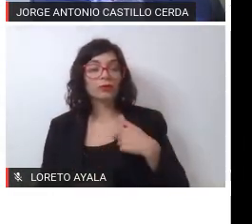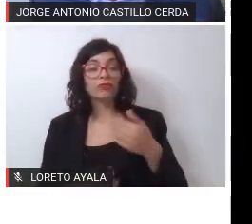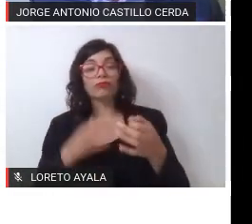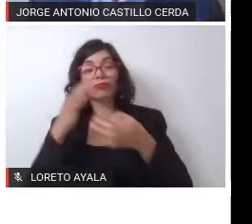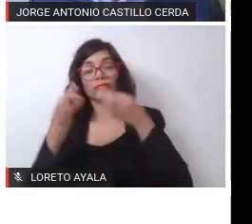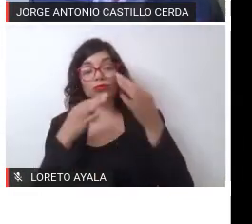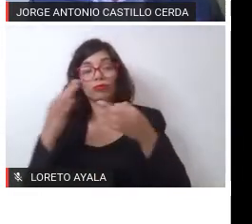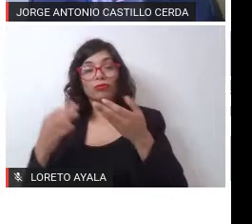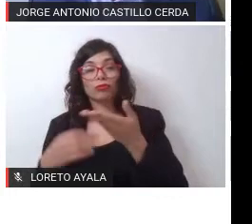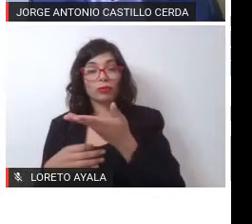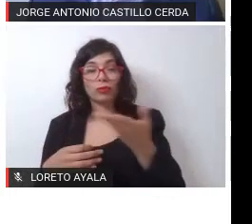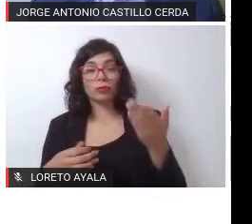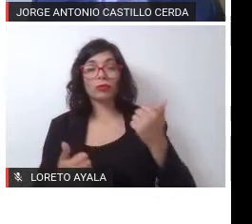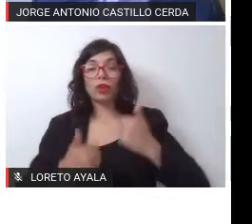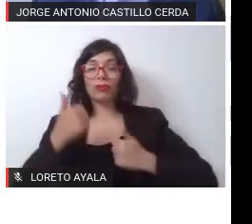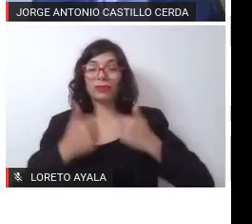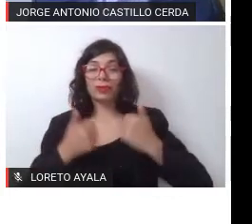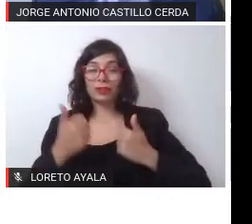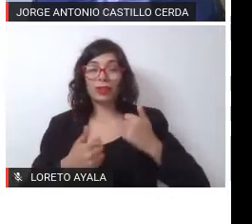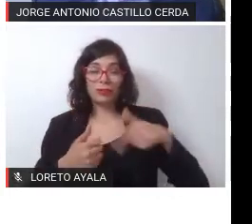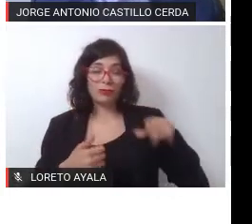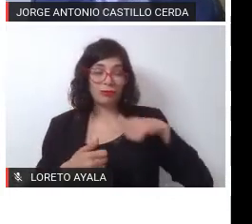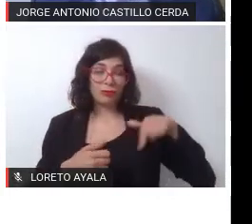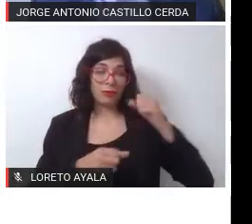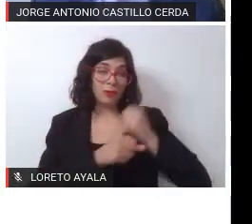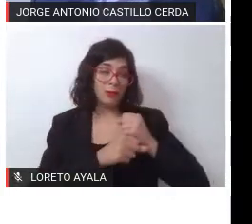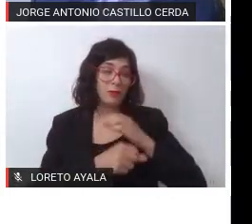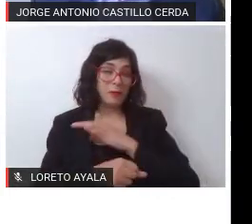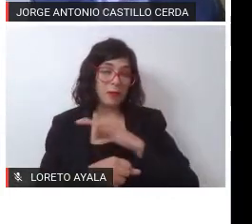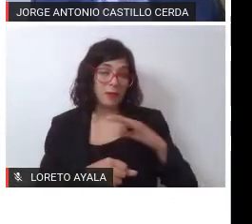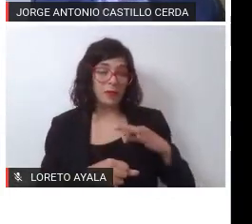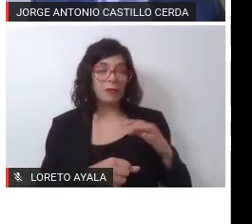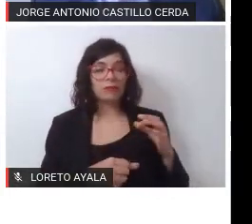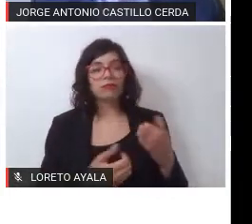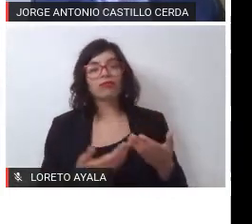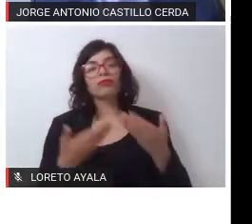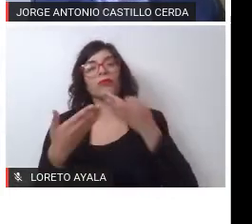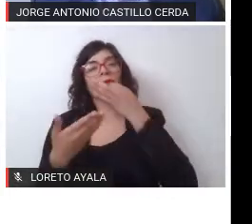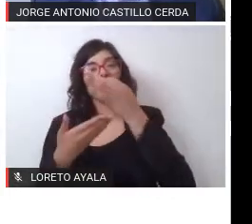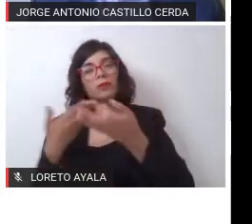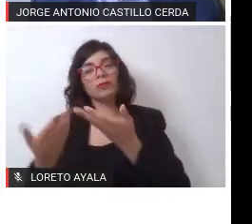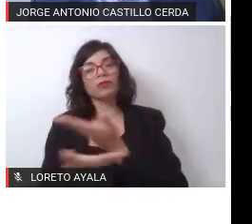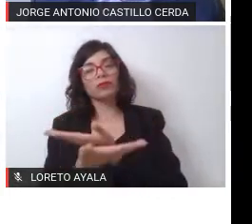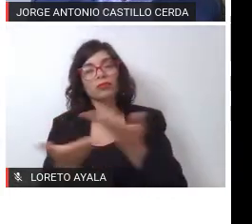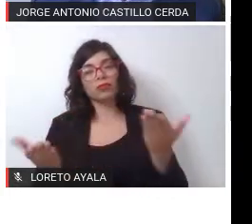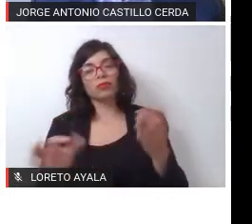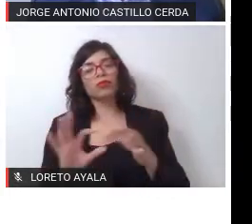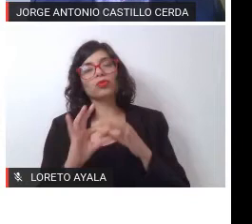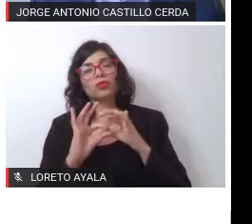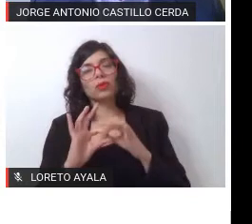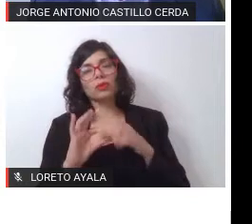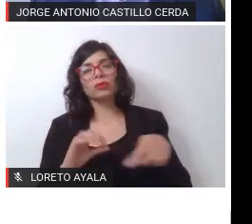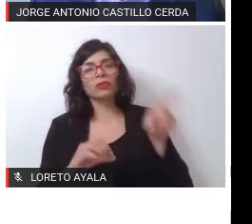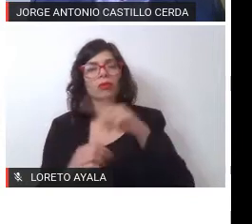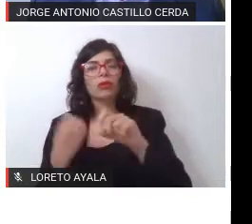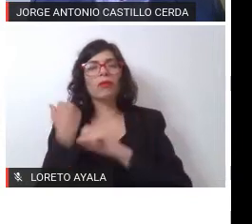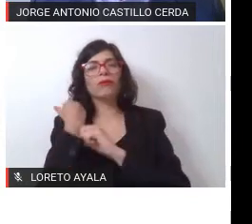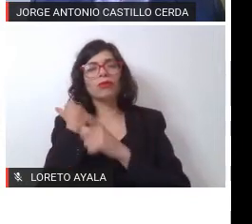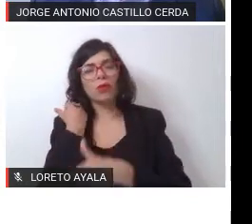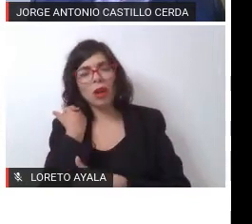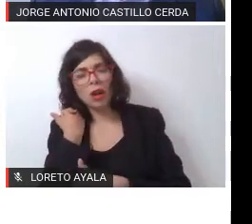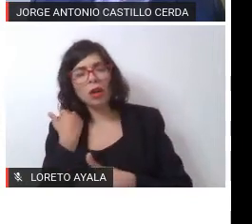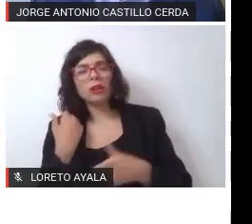como profesionales que trabajamos en el Ministerio de Educación, le damos las gracias por los esfuerzos que están